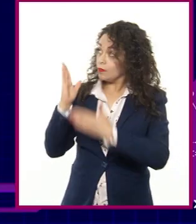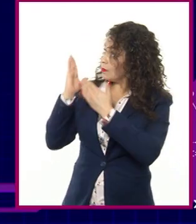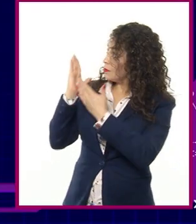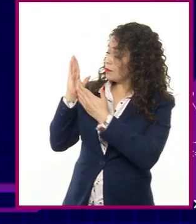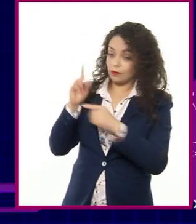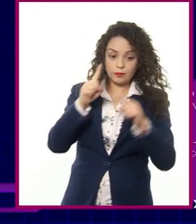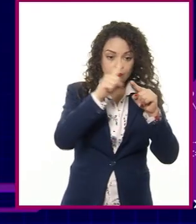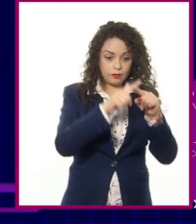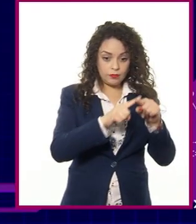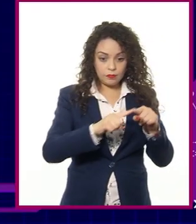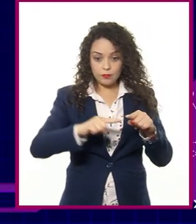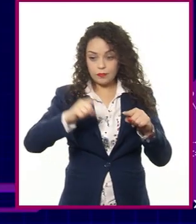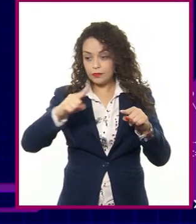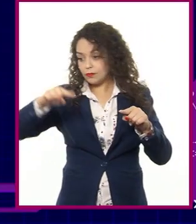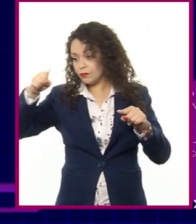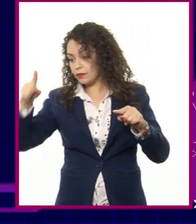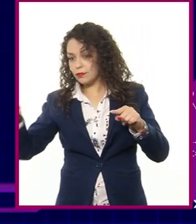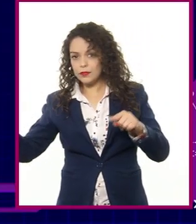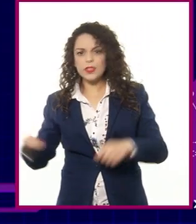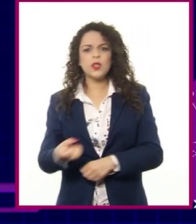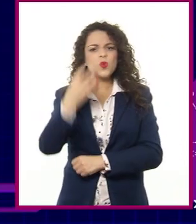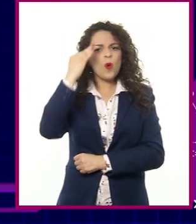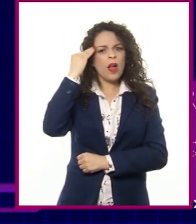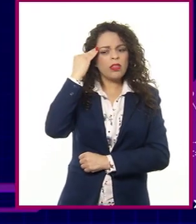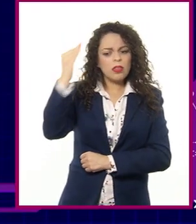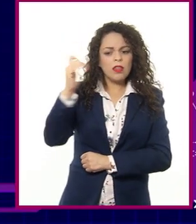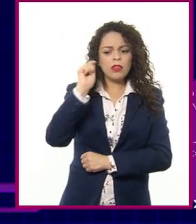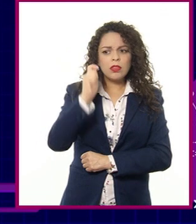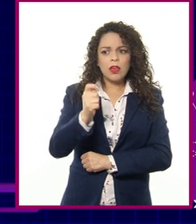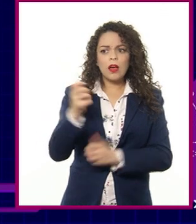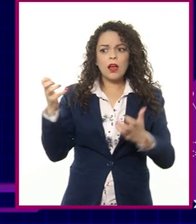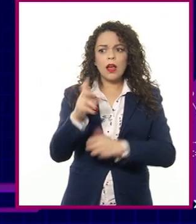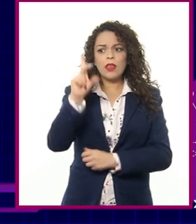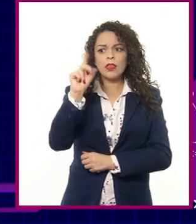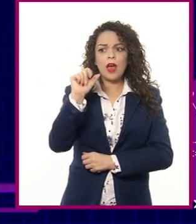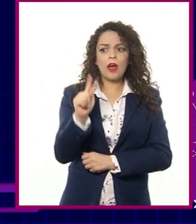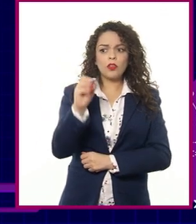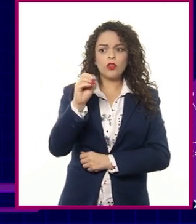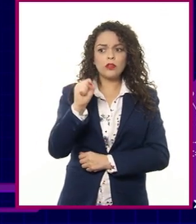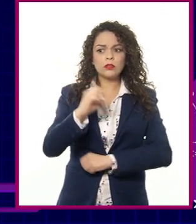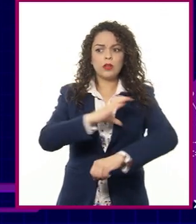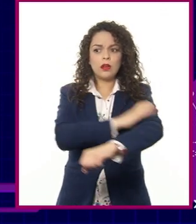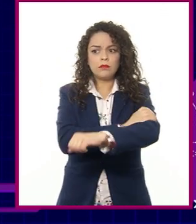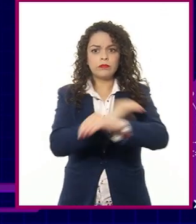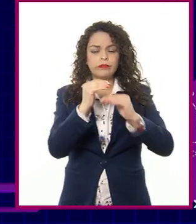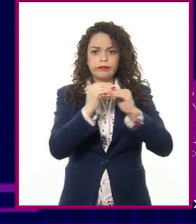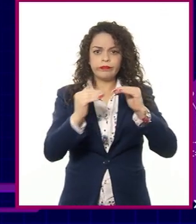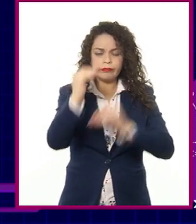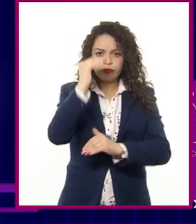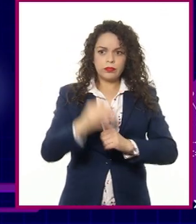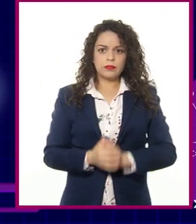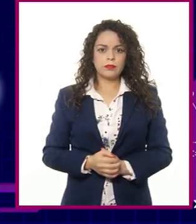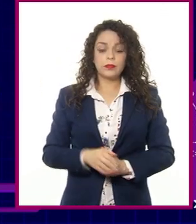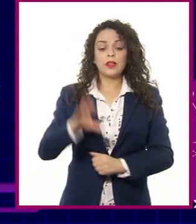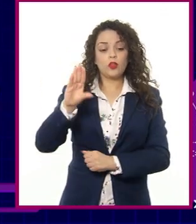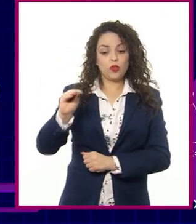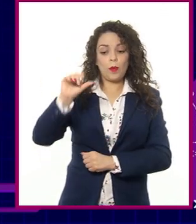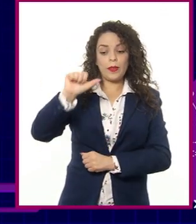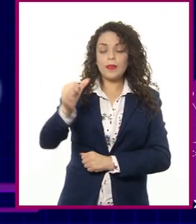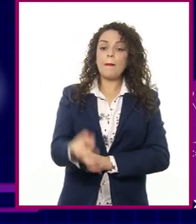responder: ¿durante cuánto tiempo se tomaron los datos de la presión arterial del paciente?